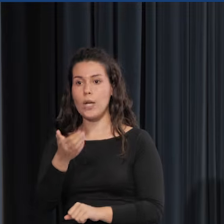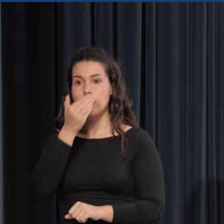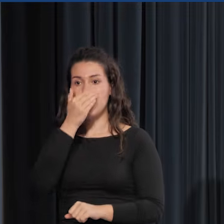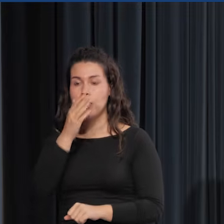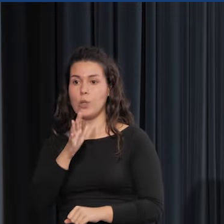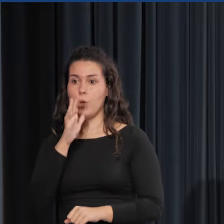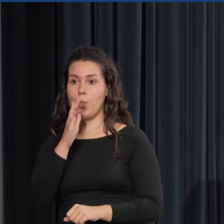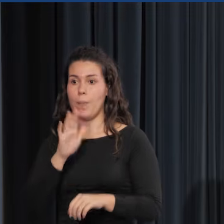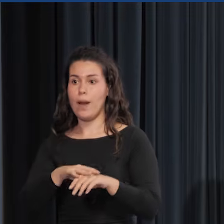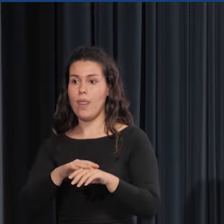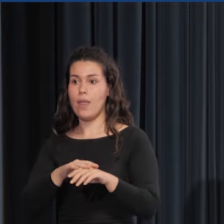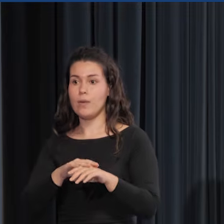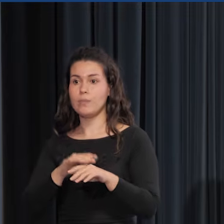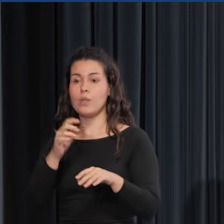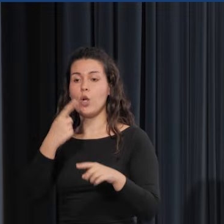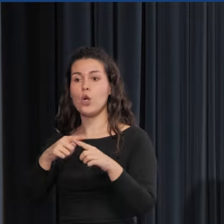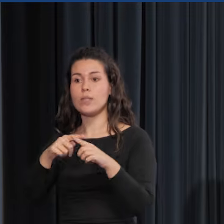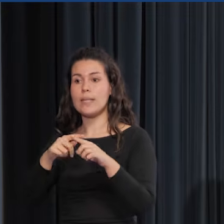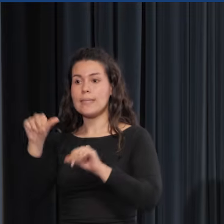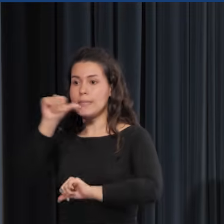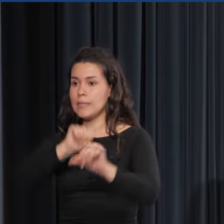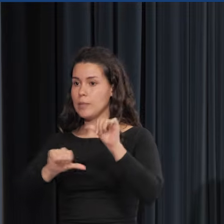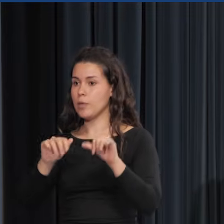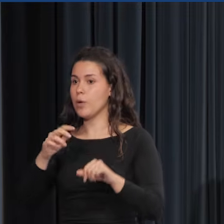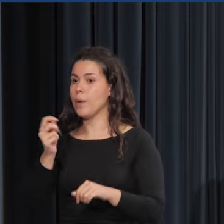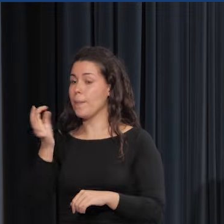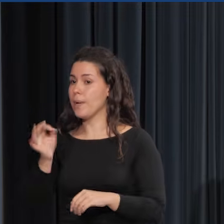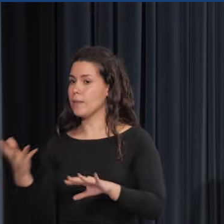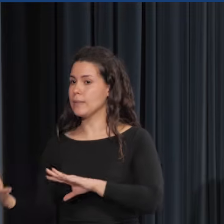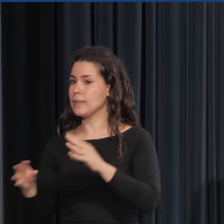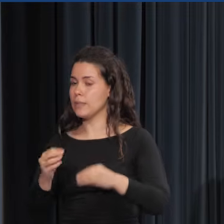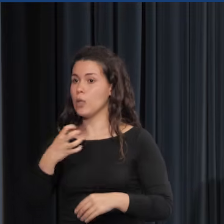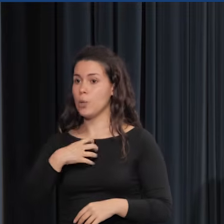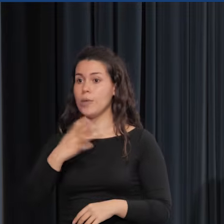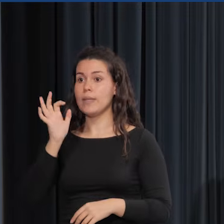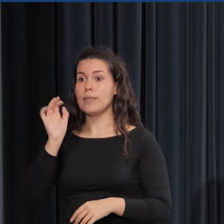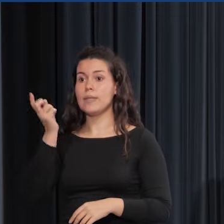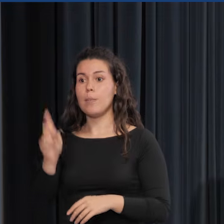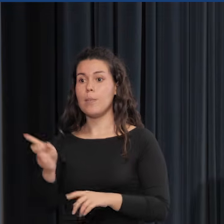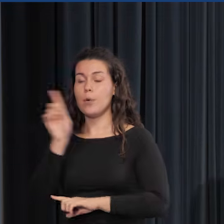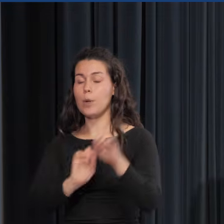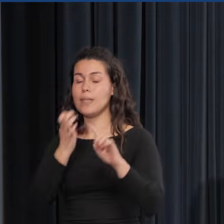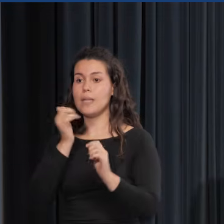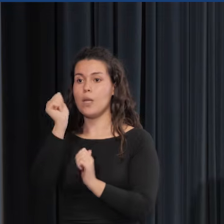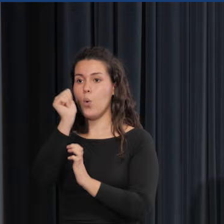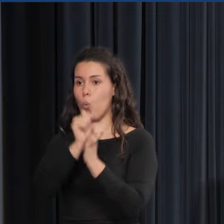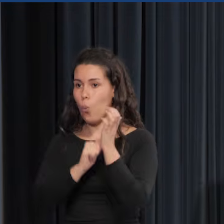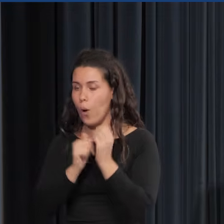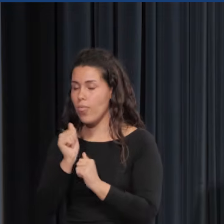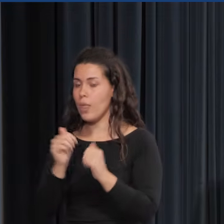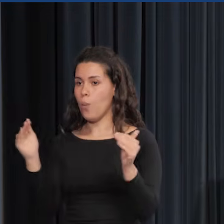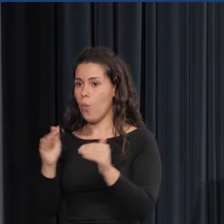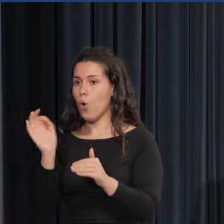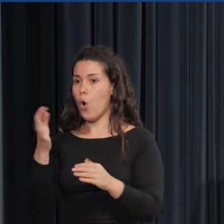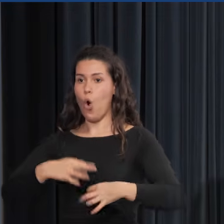los agentes químicos peligrosos si no se ajustan, pero también es un problema cuando los guantes demasiado grandes, la ropa demasiado